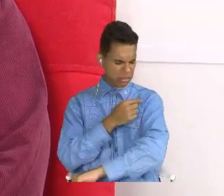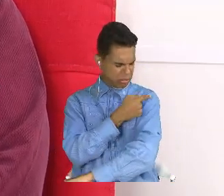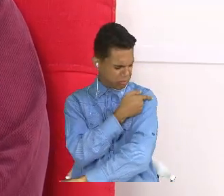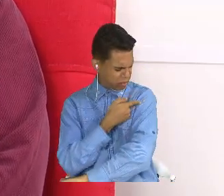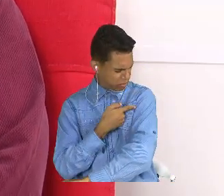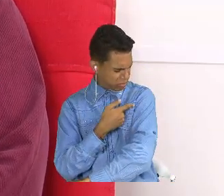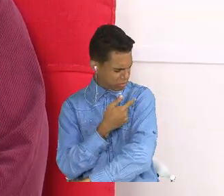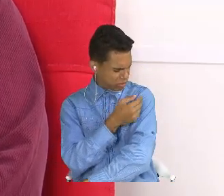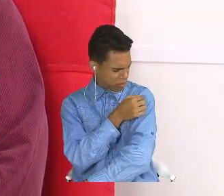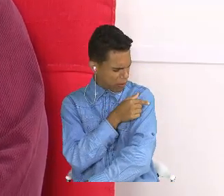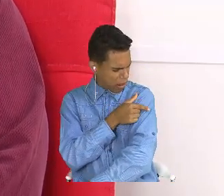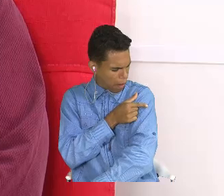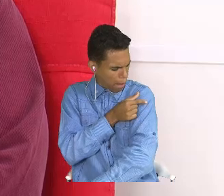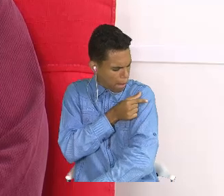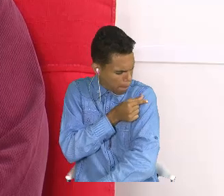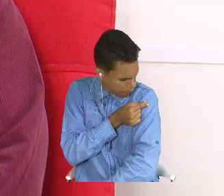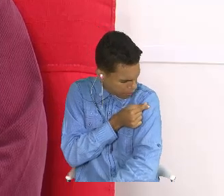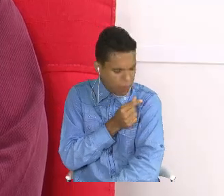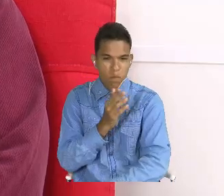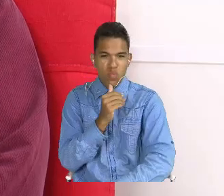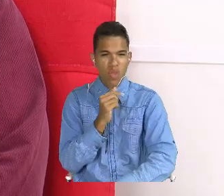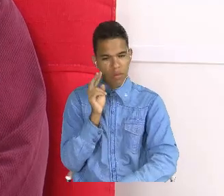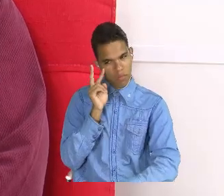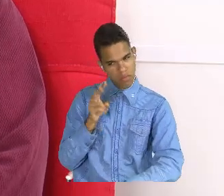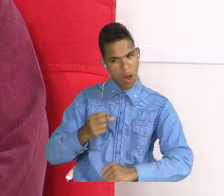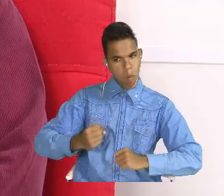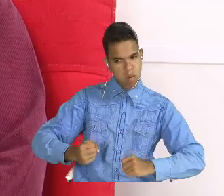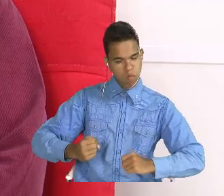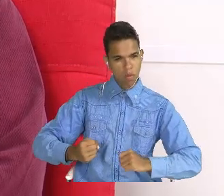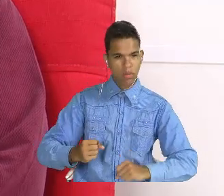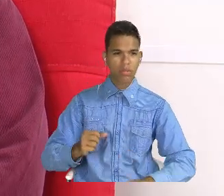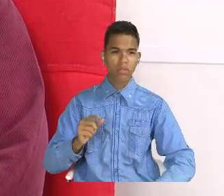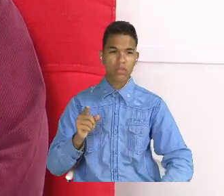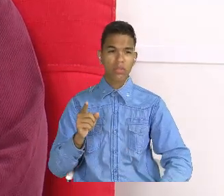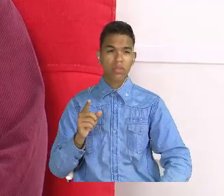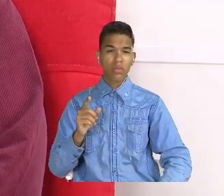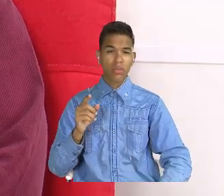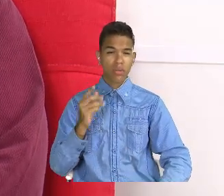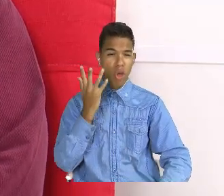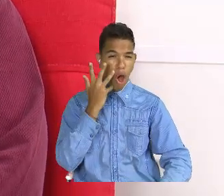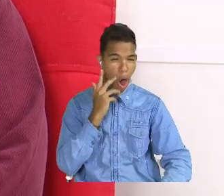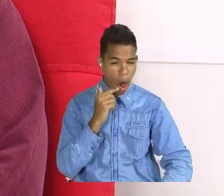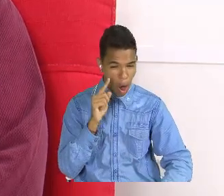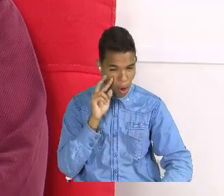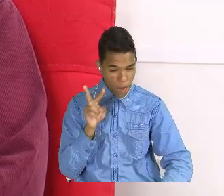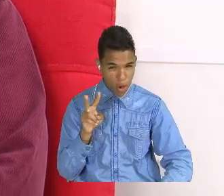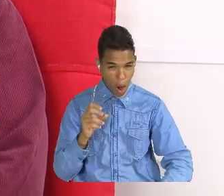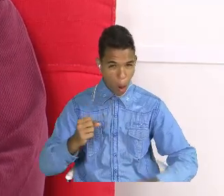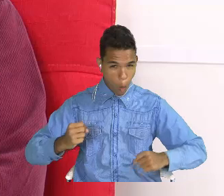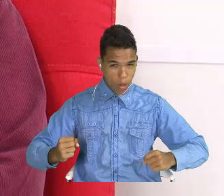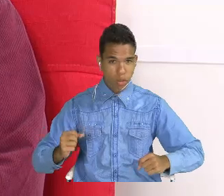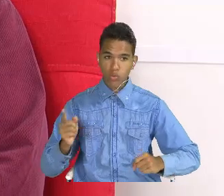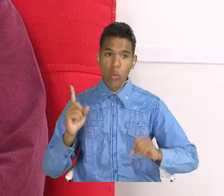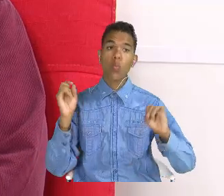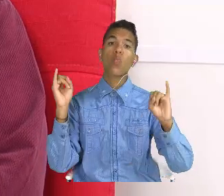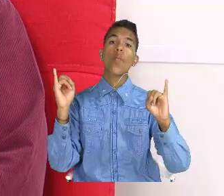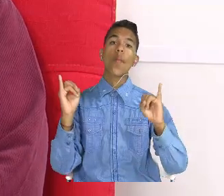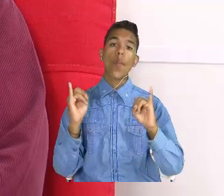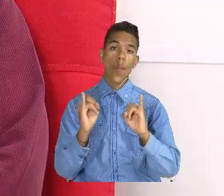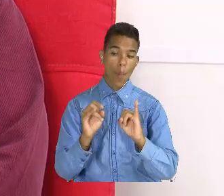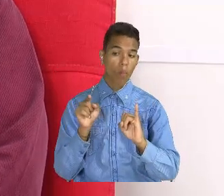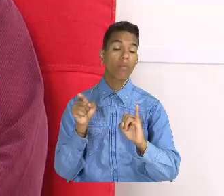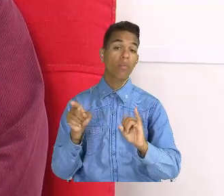aparte de eso, si vemos que un paciente gordito, porque no todas las veces son pacientes gorditos, digámoslo así, hay pacientes delgados con su problema de